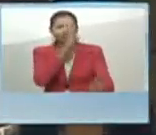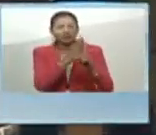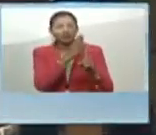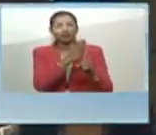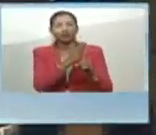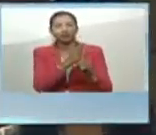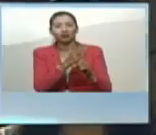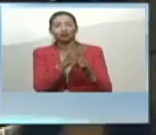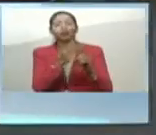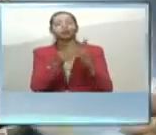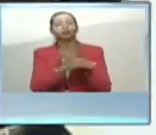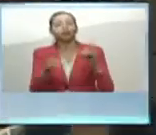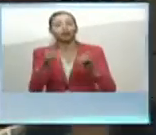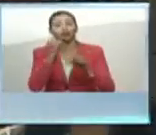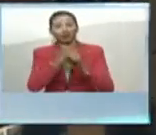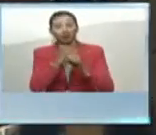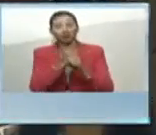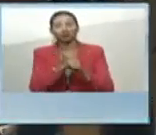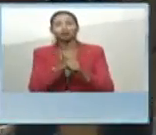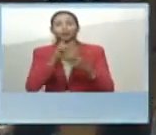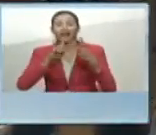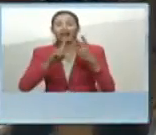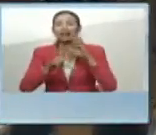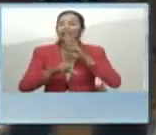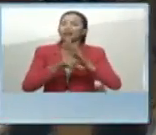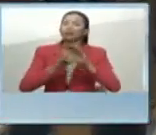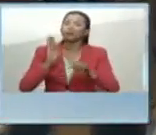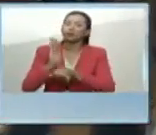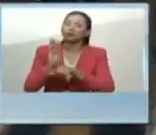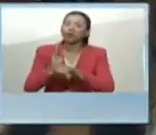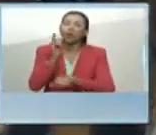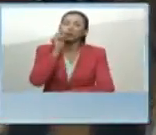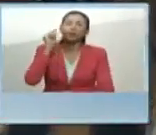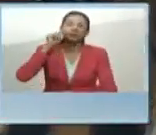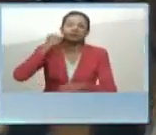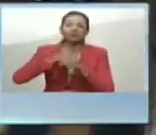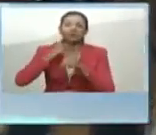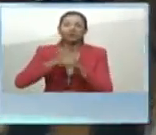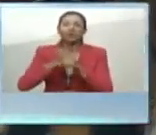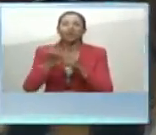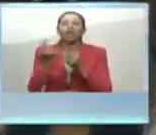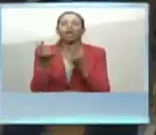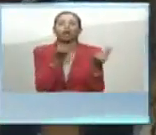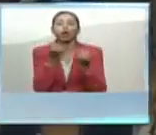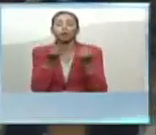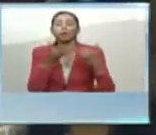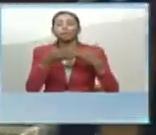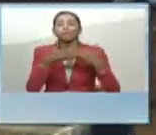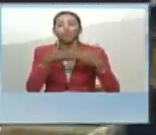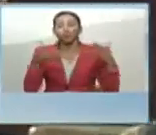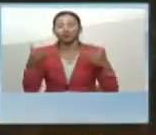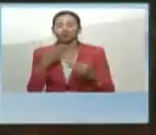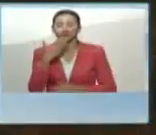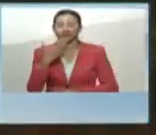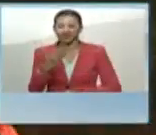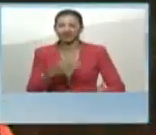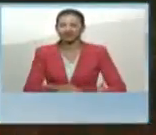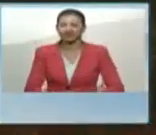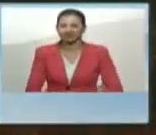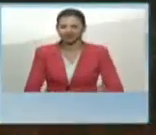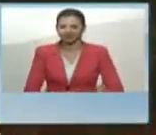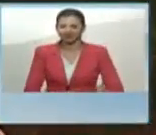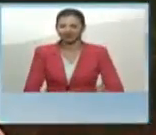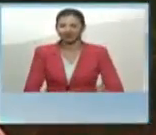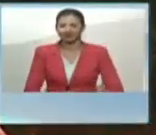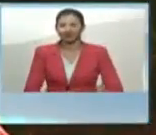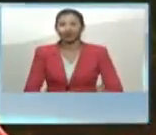proceso de sociedad de trabajo y la ley que proteja a los trabajadores y trabajadoras de la economía popular, camarada. Muchas gracias. Bueno, gracias.